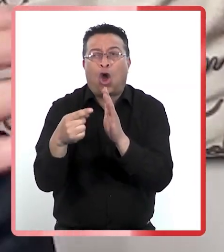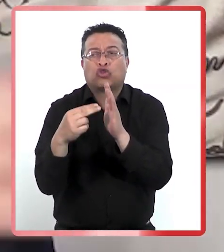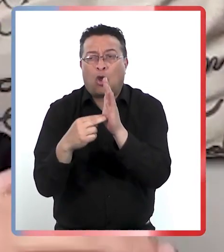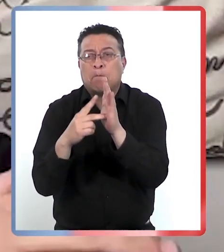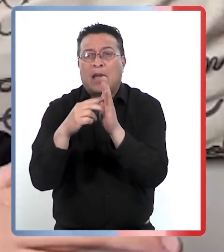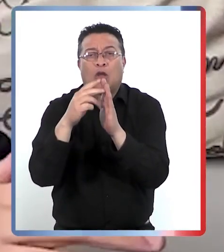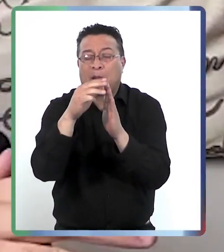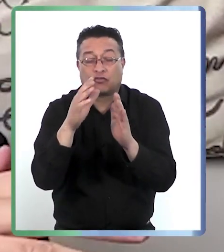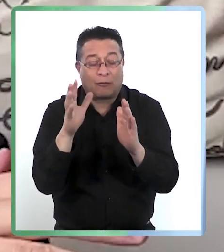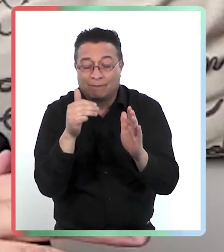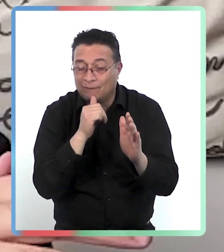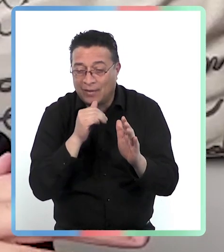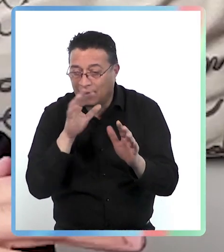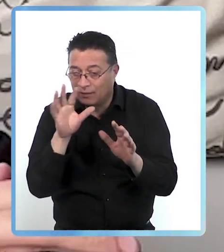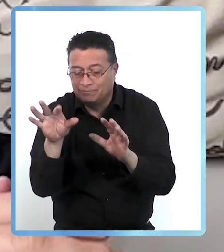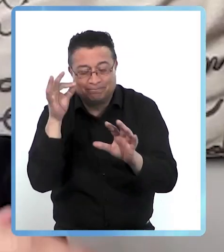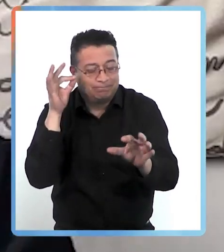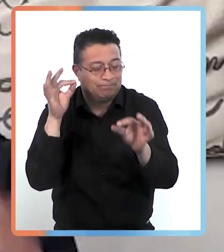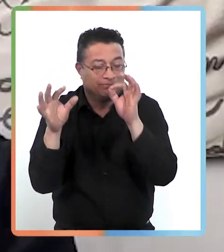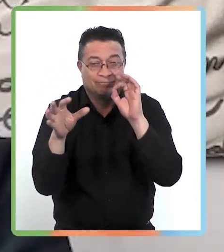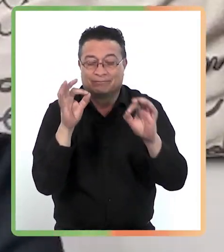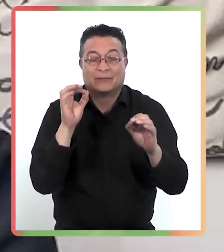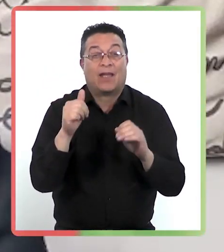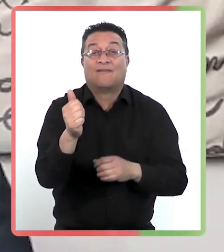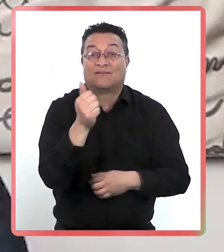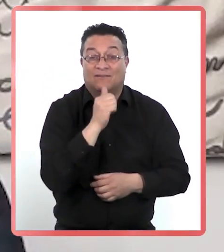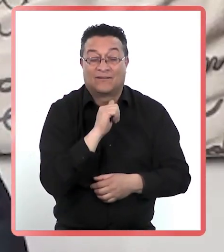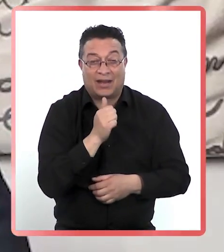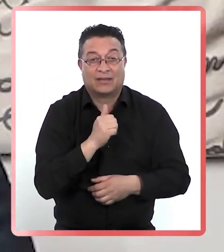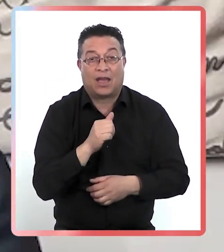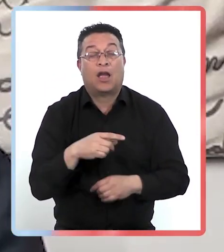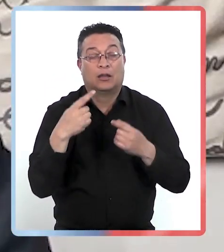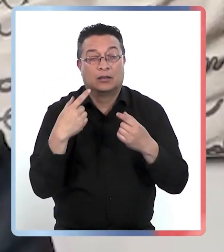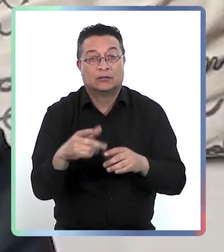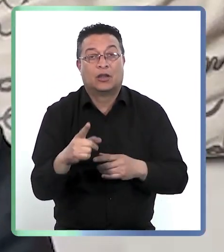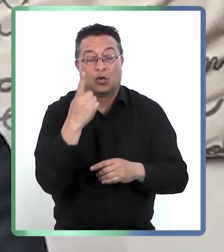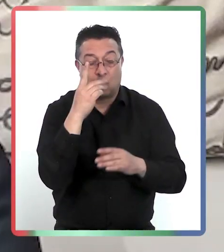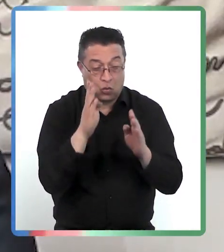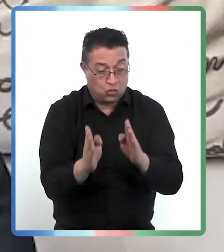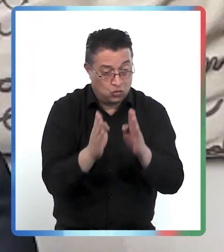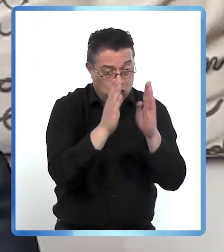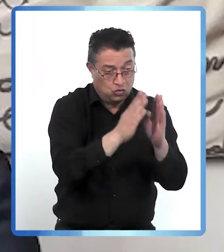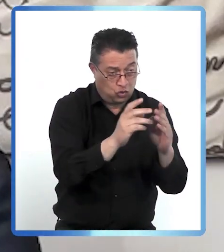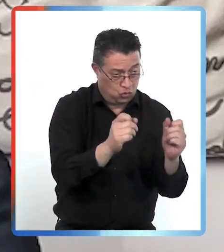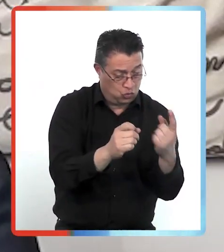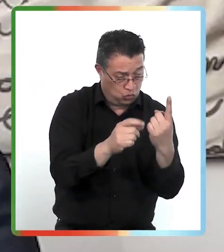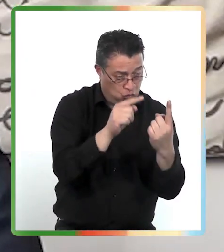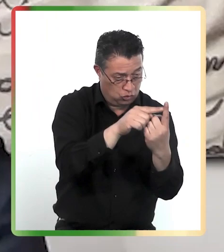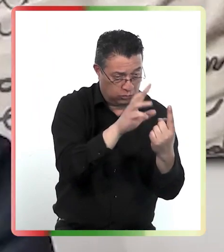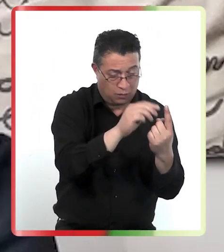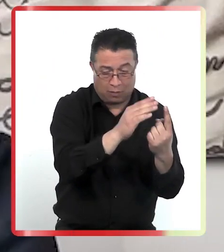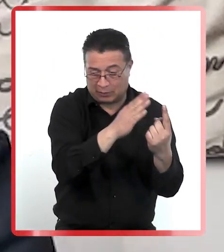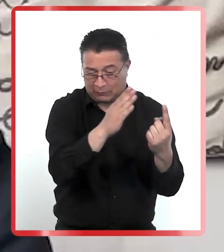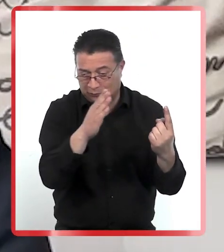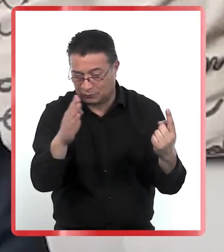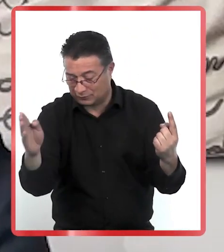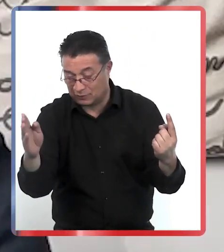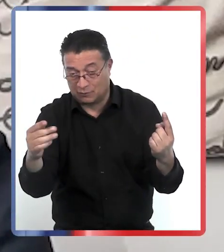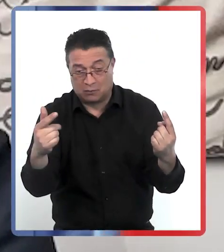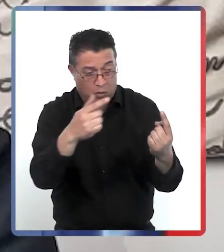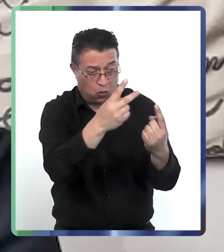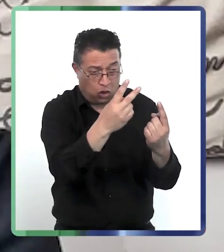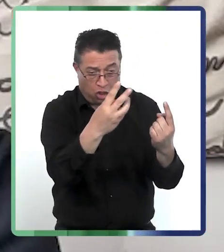una serie de pasos, ¿ya? Si uno lo piensa así como una serie, el que pensamos que era el capítulo 1 de la serie parece que es como el capítulo